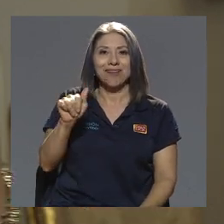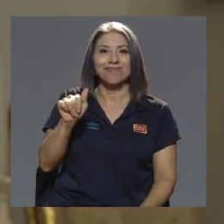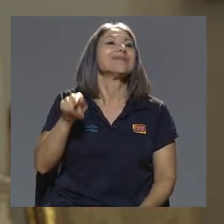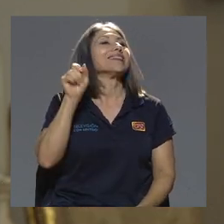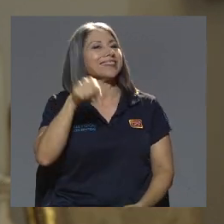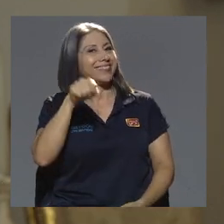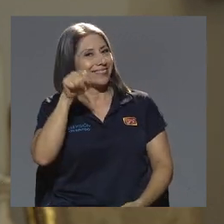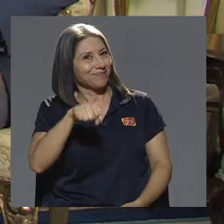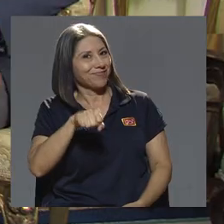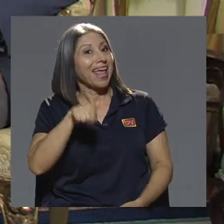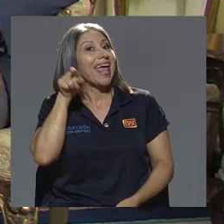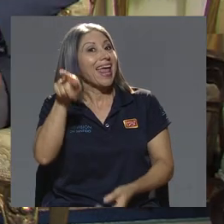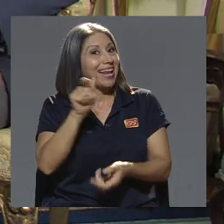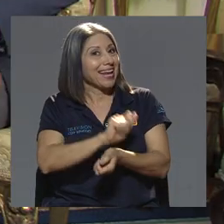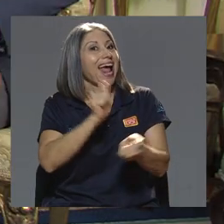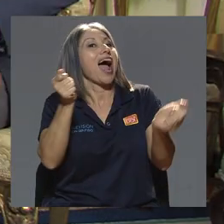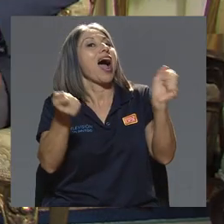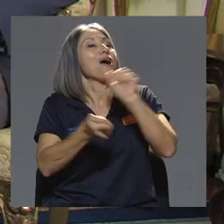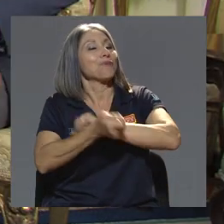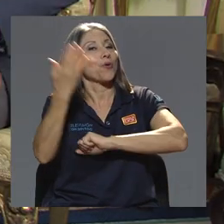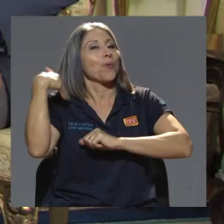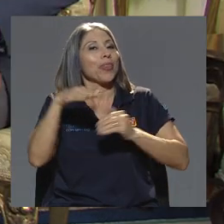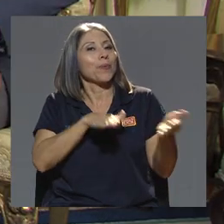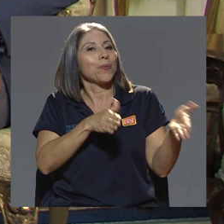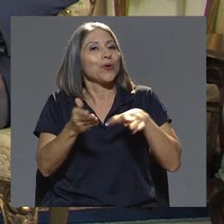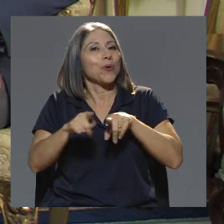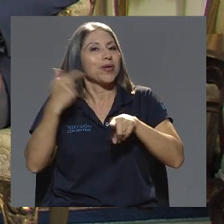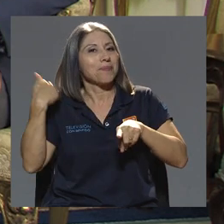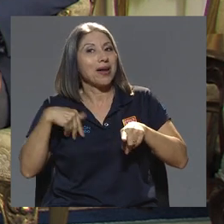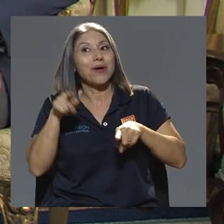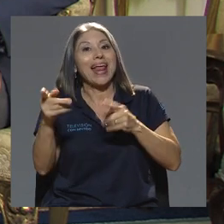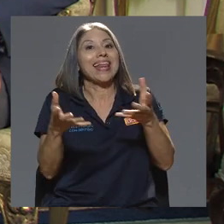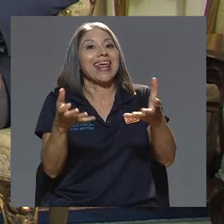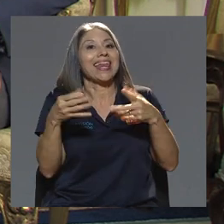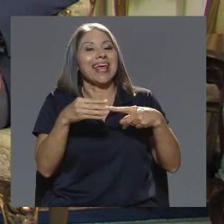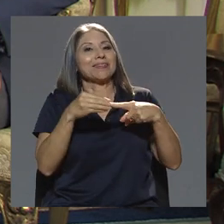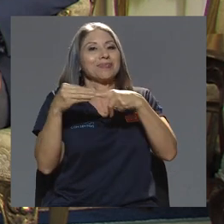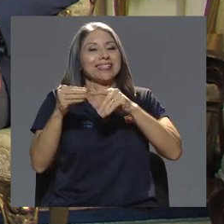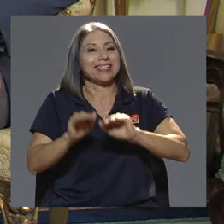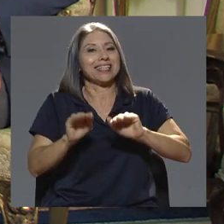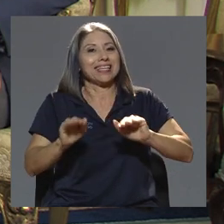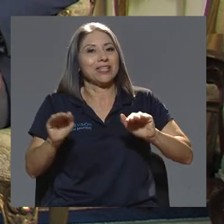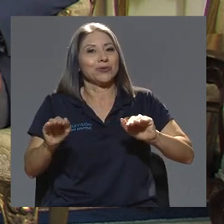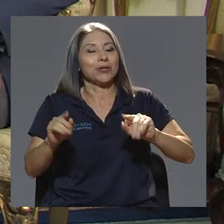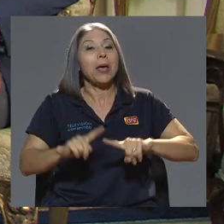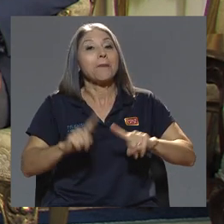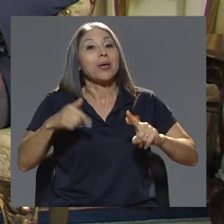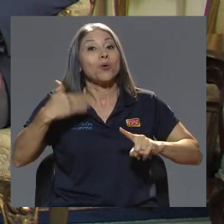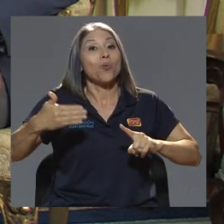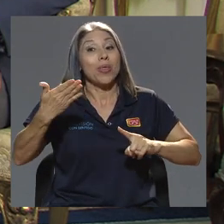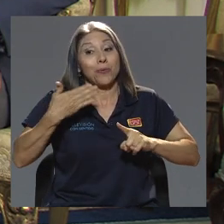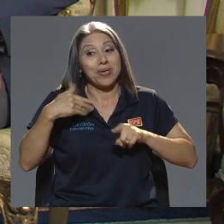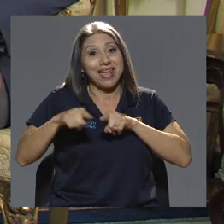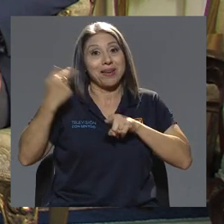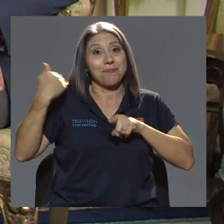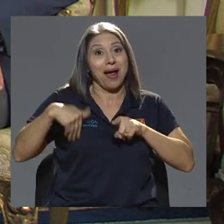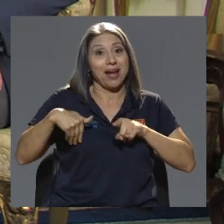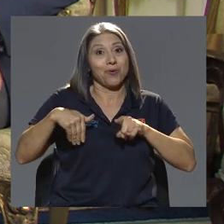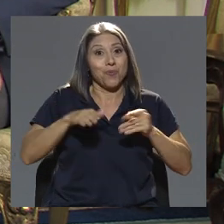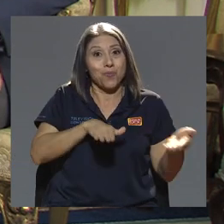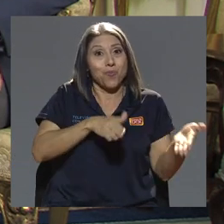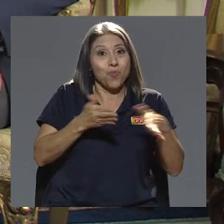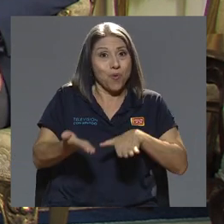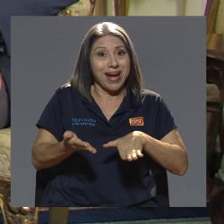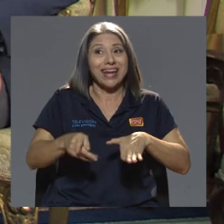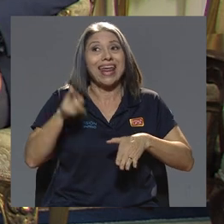ser pediatra. Sí. Y cuando Marco Antonio muere en sus brazos, víctima de la polio, con una